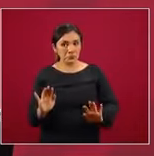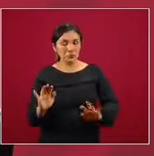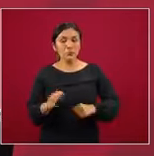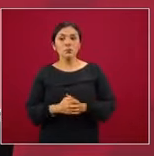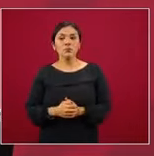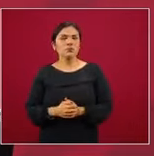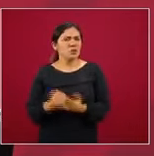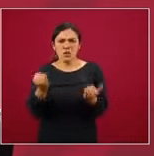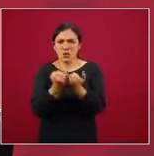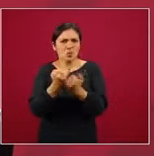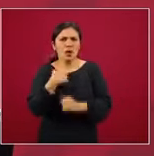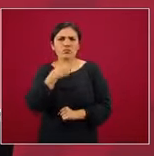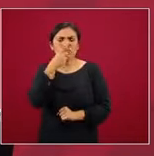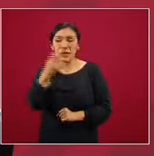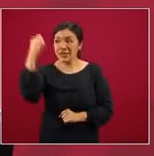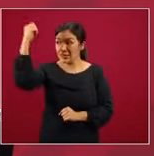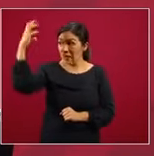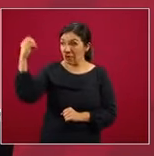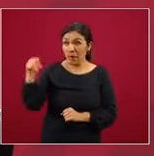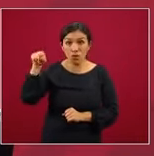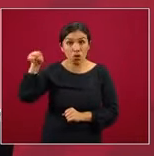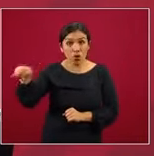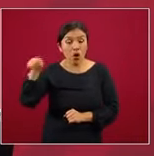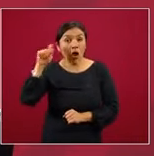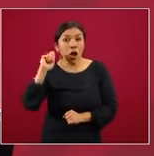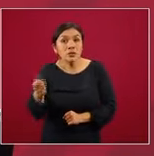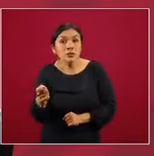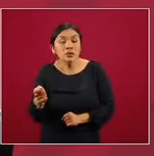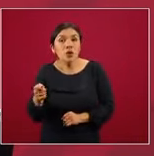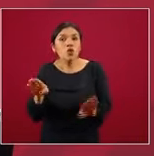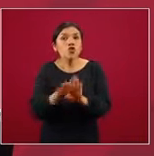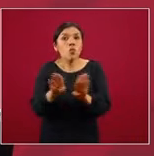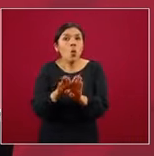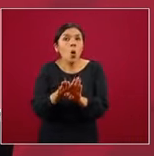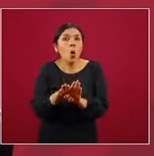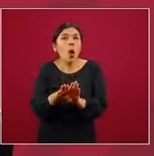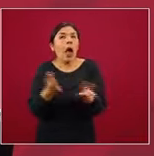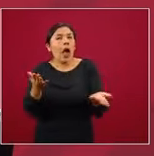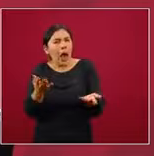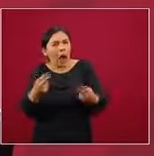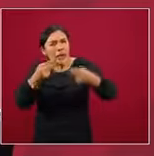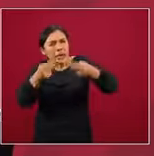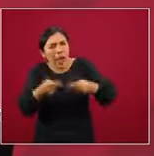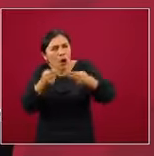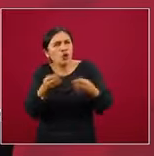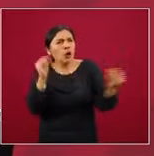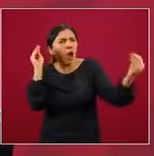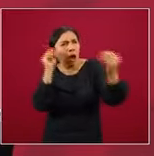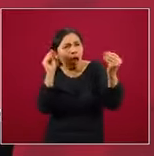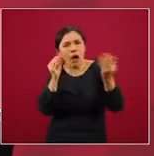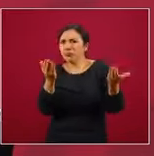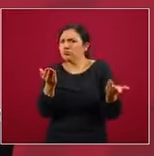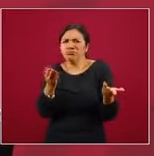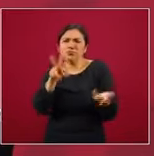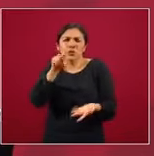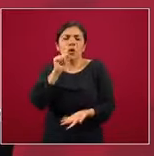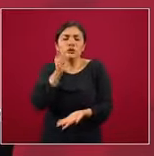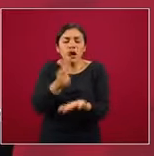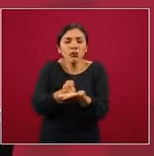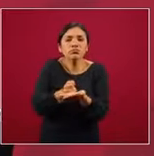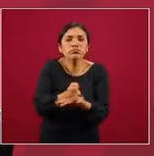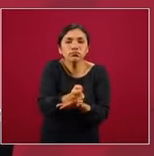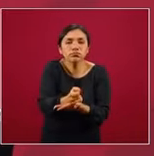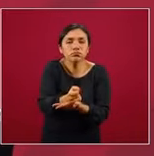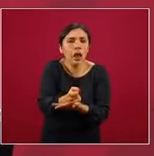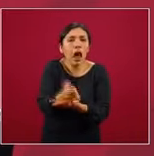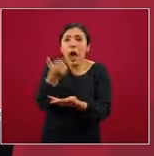Que lo hemos dicho también, el semáforo no se trata de negociarlo con los estados, no está sujeto a negociación, el semáforo es un